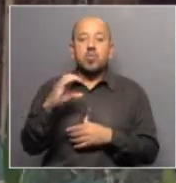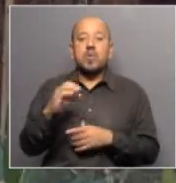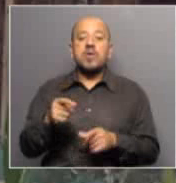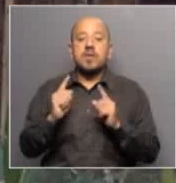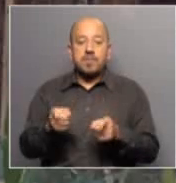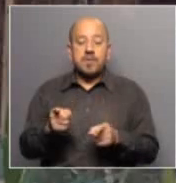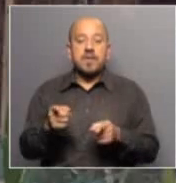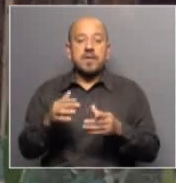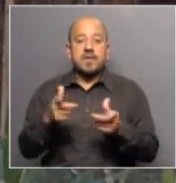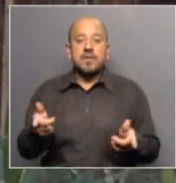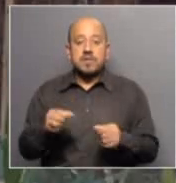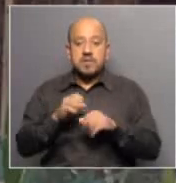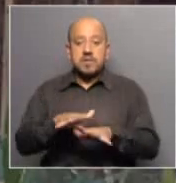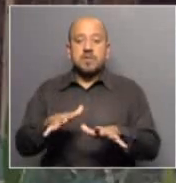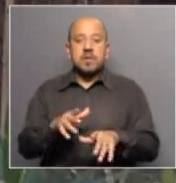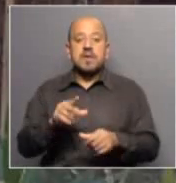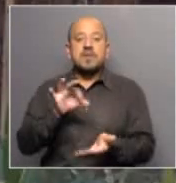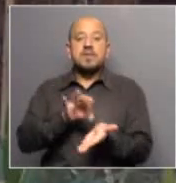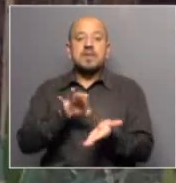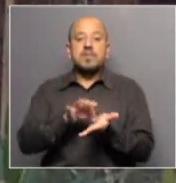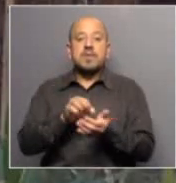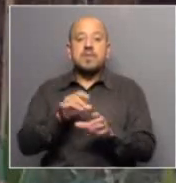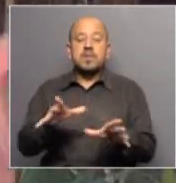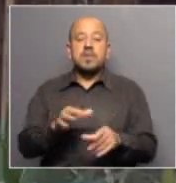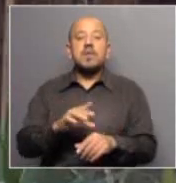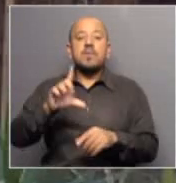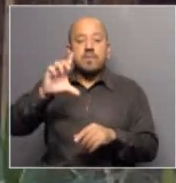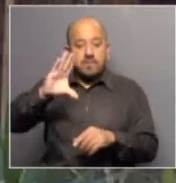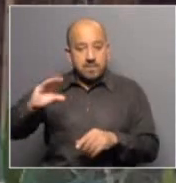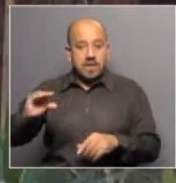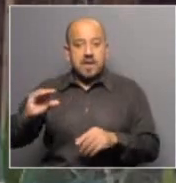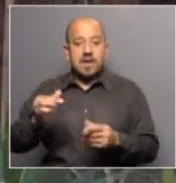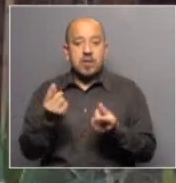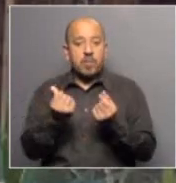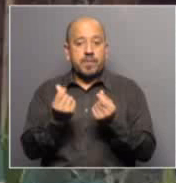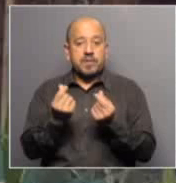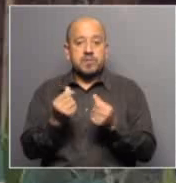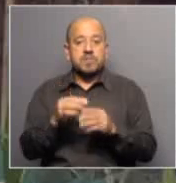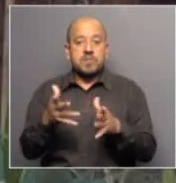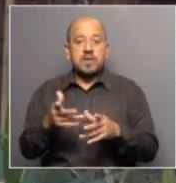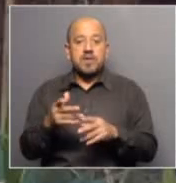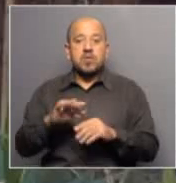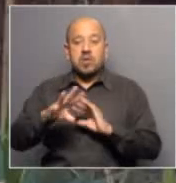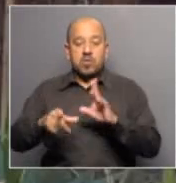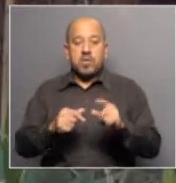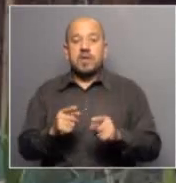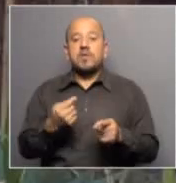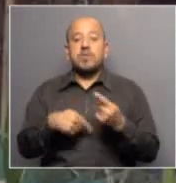también seguir desplegando el sistema de regulación para poder bajar los precios y hacer menos atractivo ese robo para los criminales.